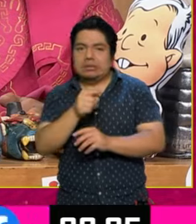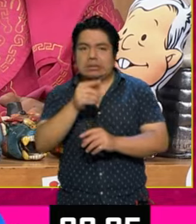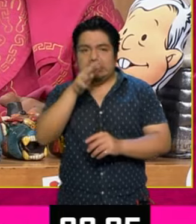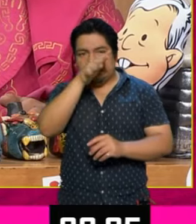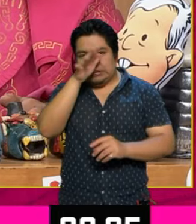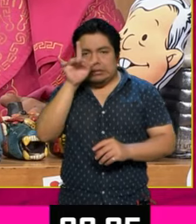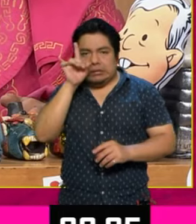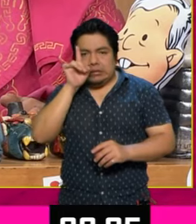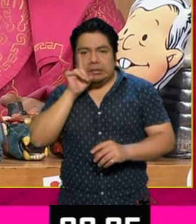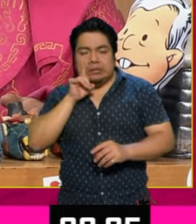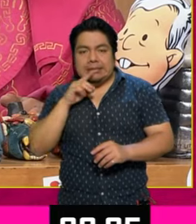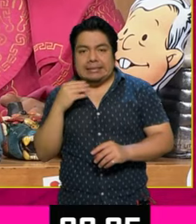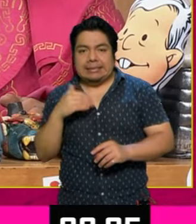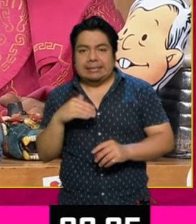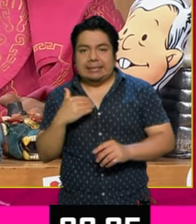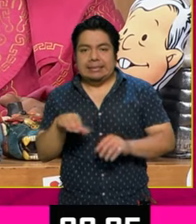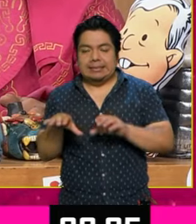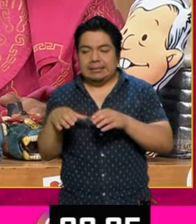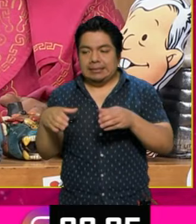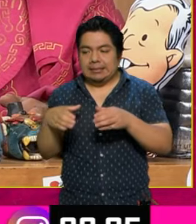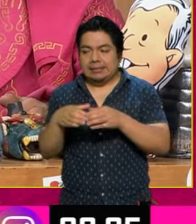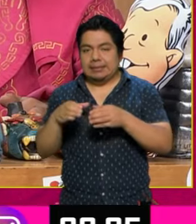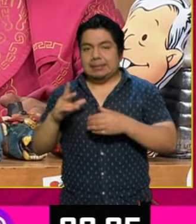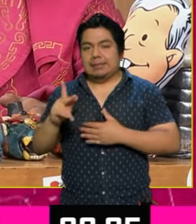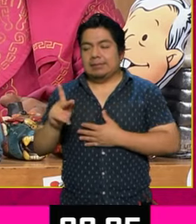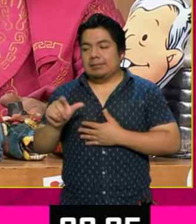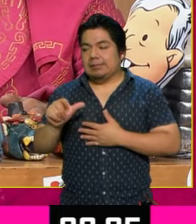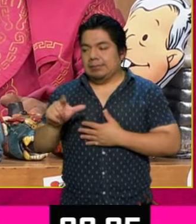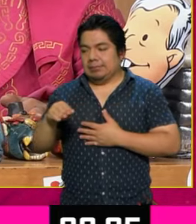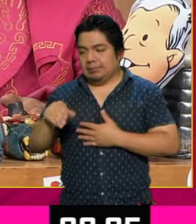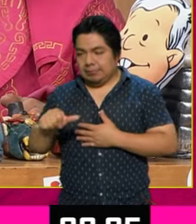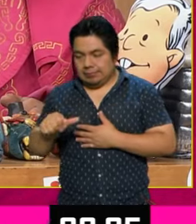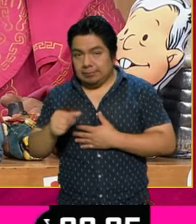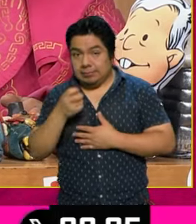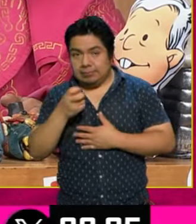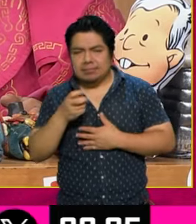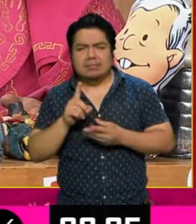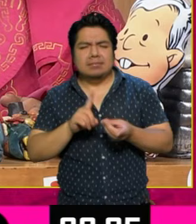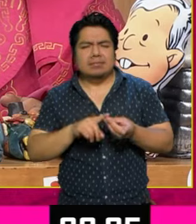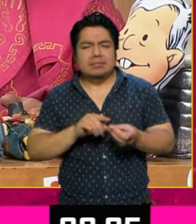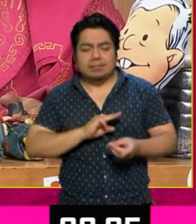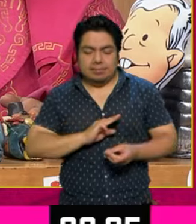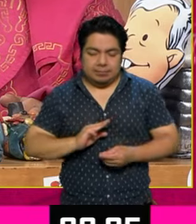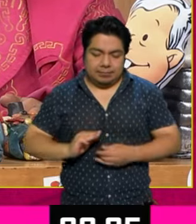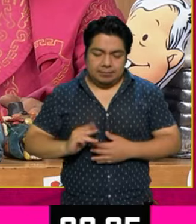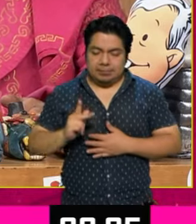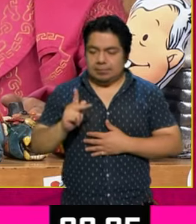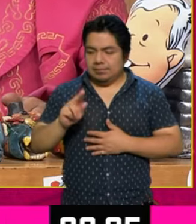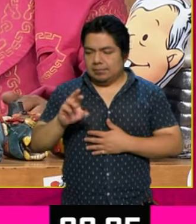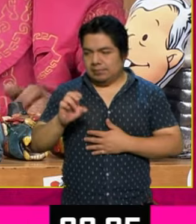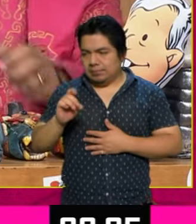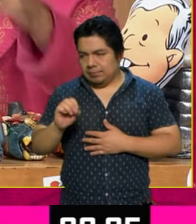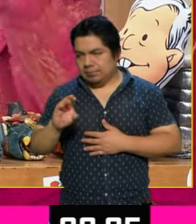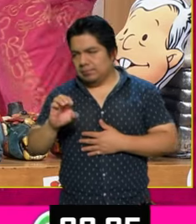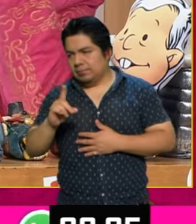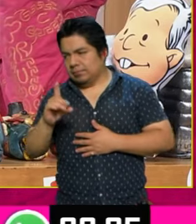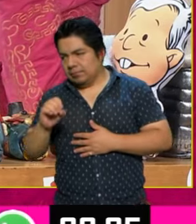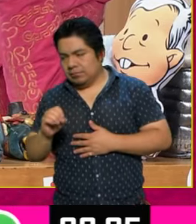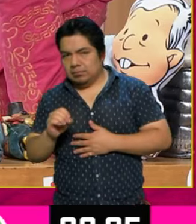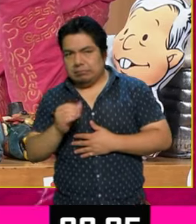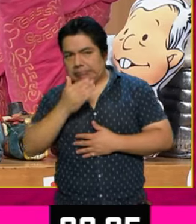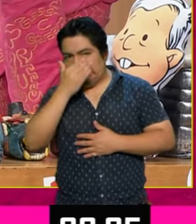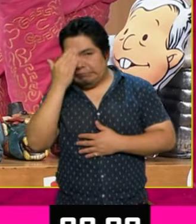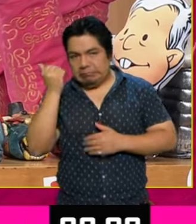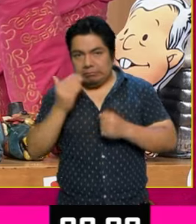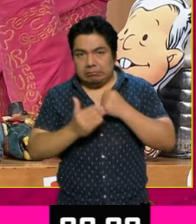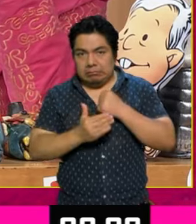man. ¿En dónde sucedió fue? Sucedió en la comunidad de La Palma. Y esto es en el municipio de Pedro Escobedo. Ahora, se desconoce el